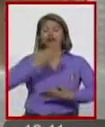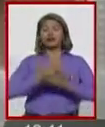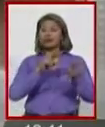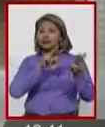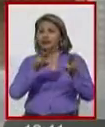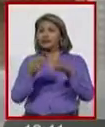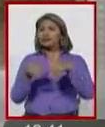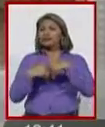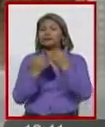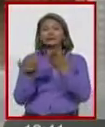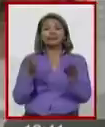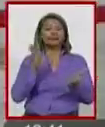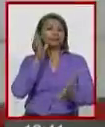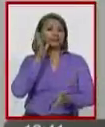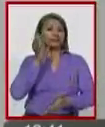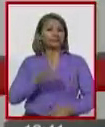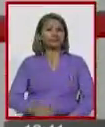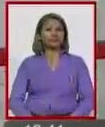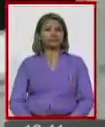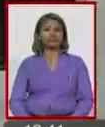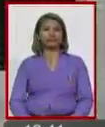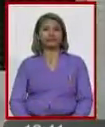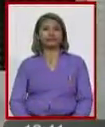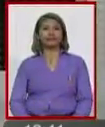de la víctima.